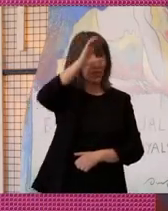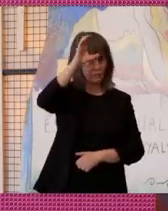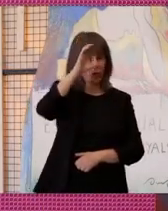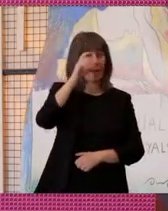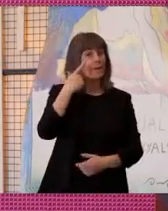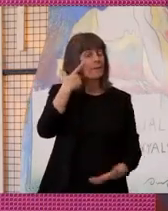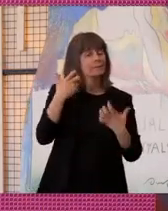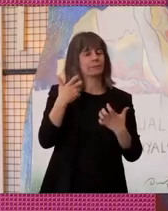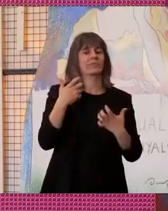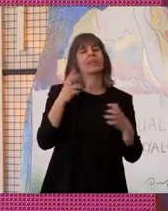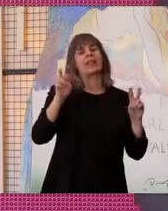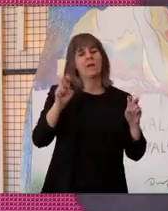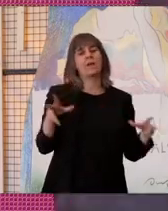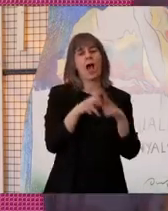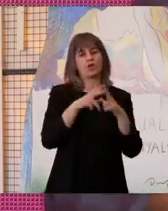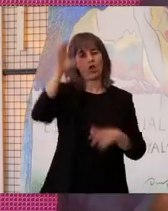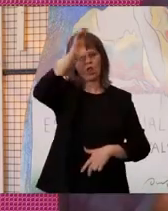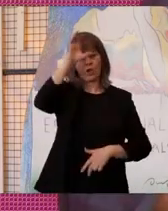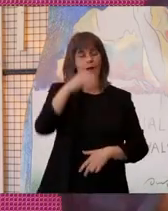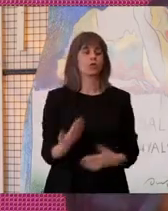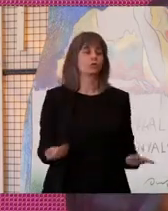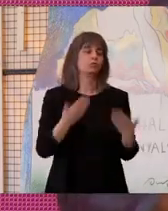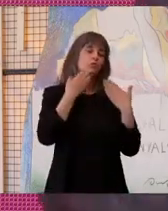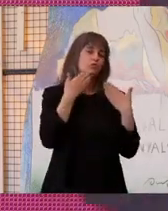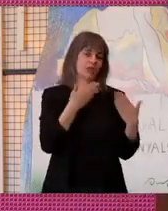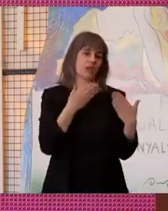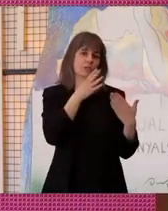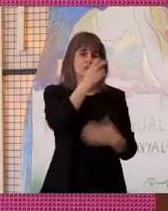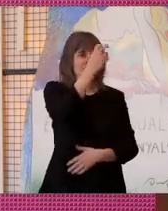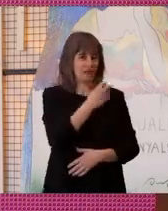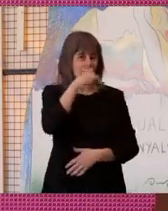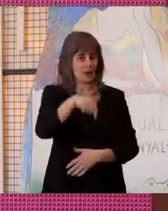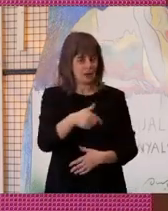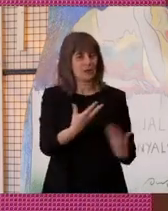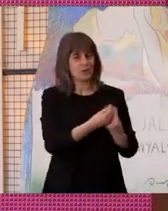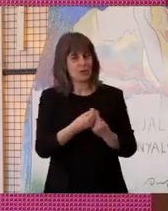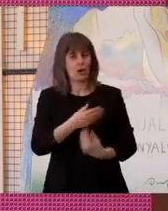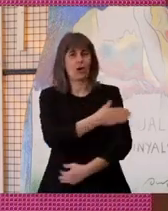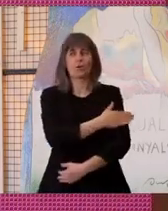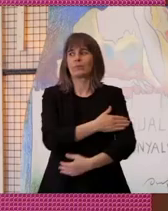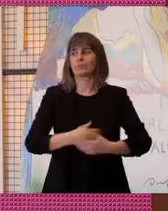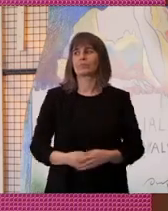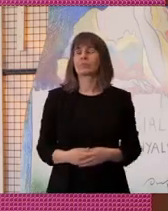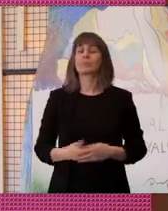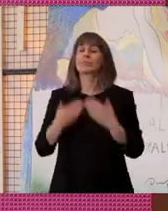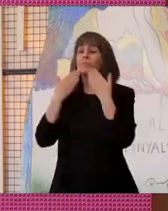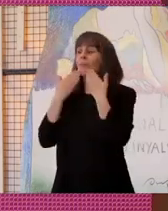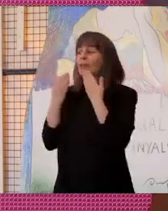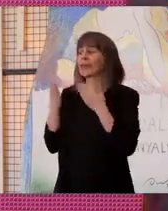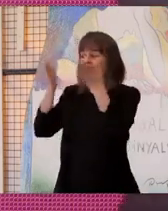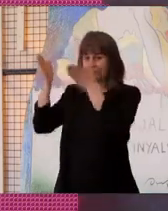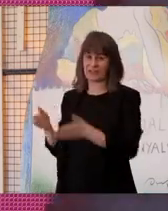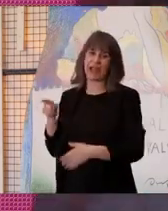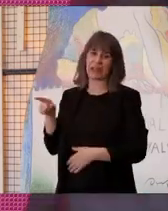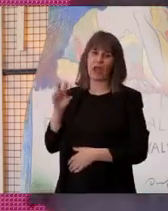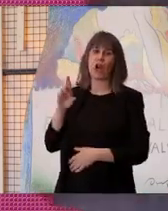sociología Así que muchísimas gracias Inés por estar aquí hoy con nosotras Gracias a ti rosa